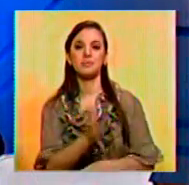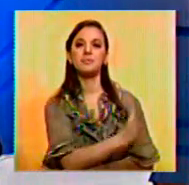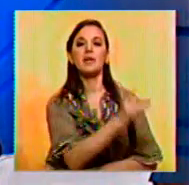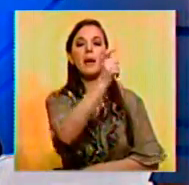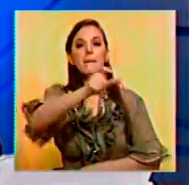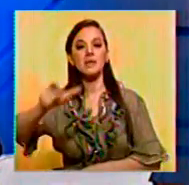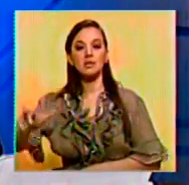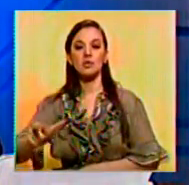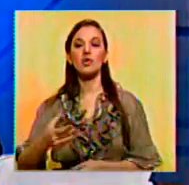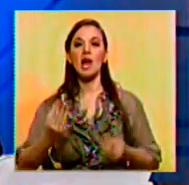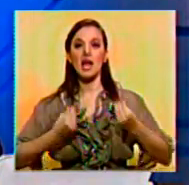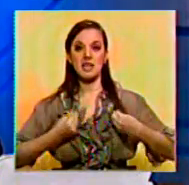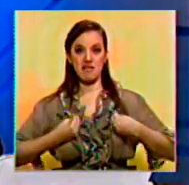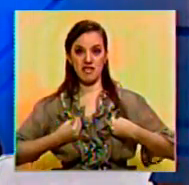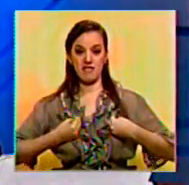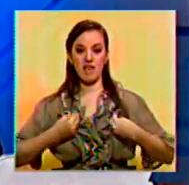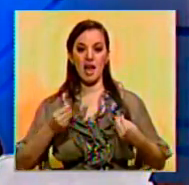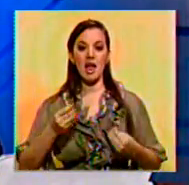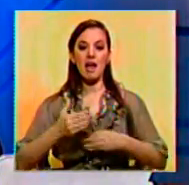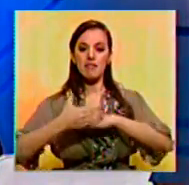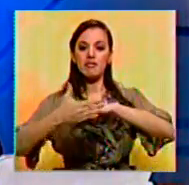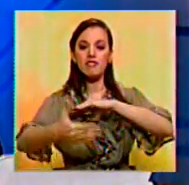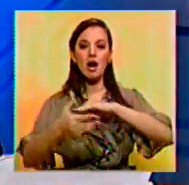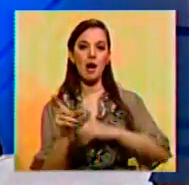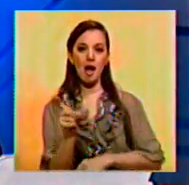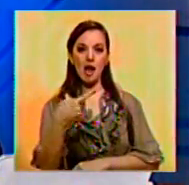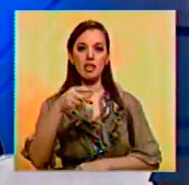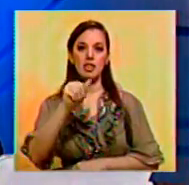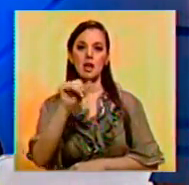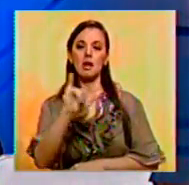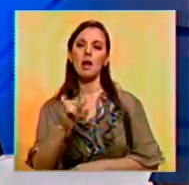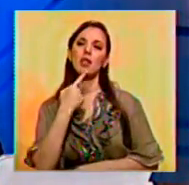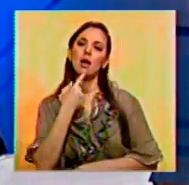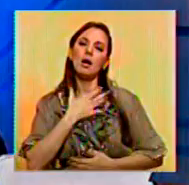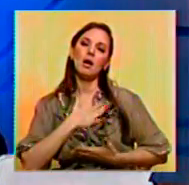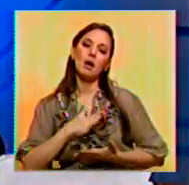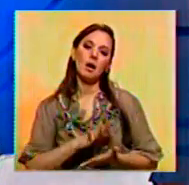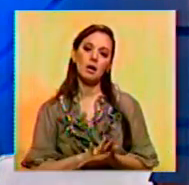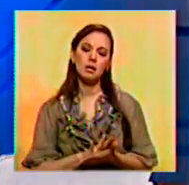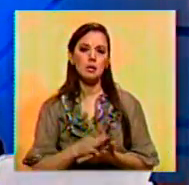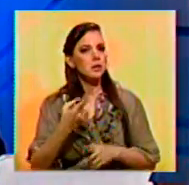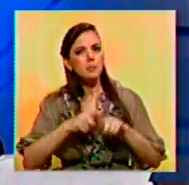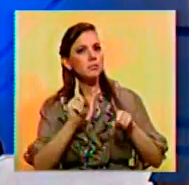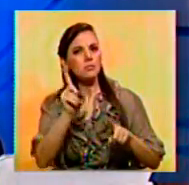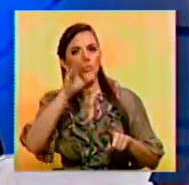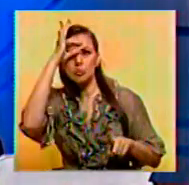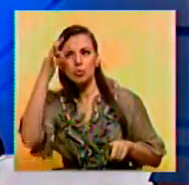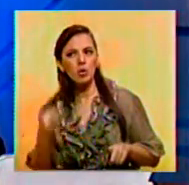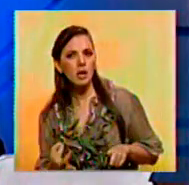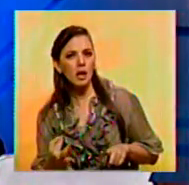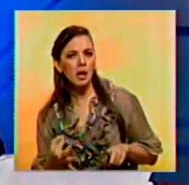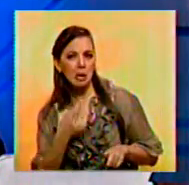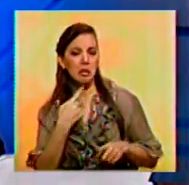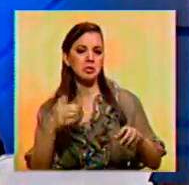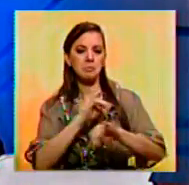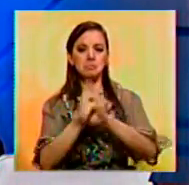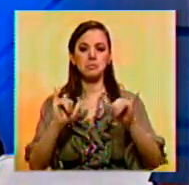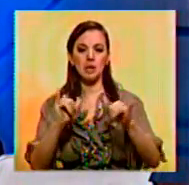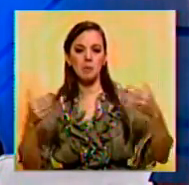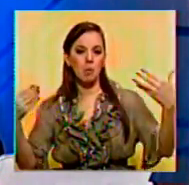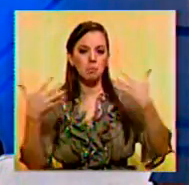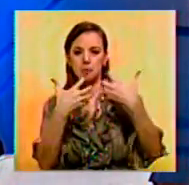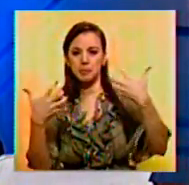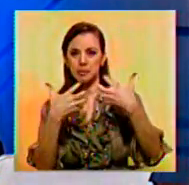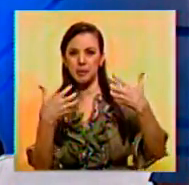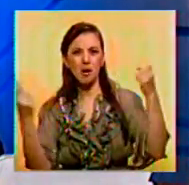habitantes de la franja de gaza aseguran sentirse aliviados Aunque incrédulos por el acuerdo de Cesar fuego permanente entre Israel y